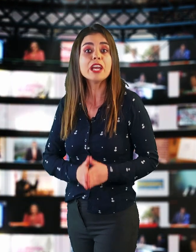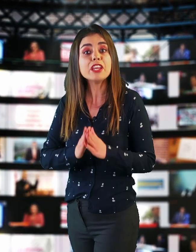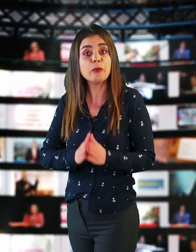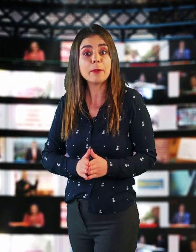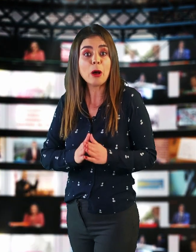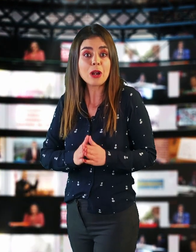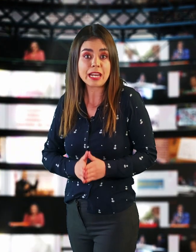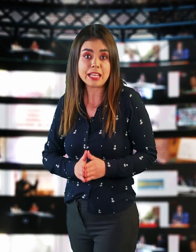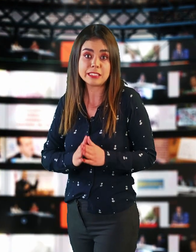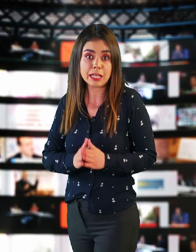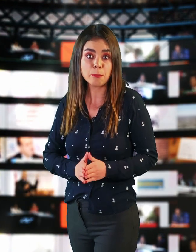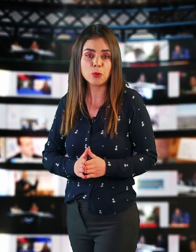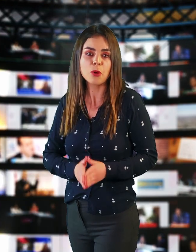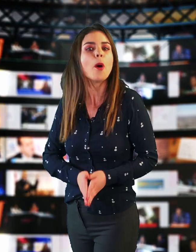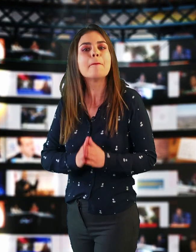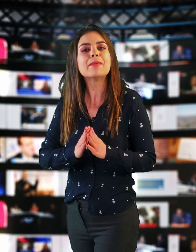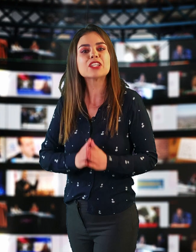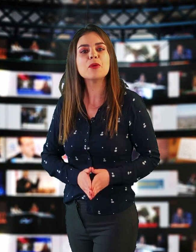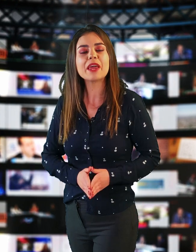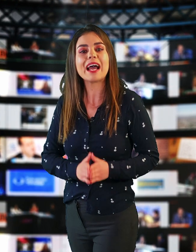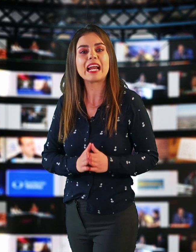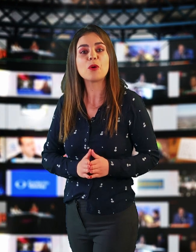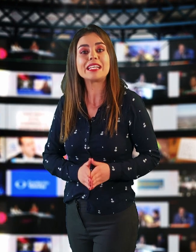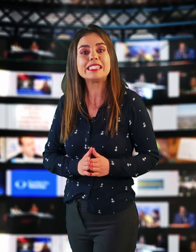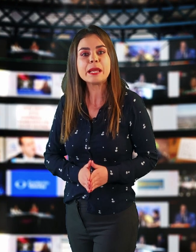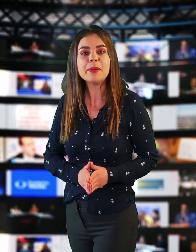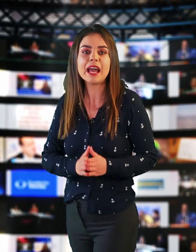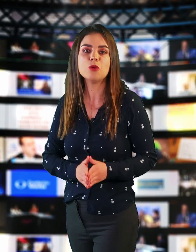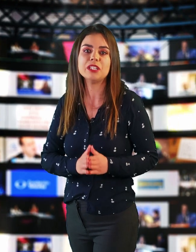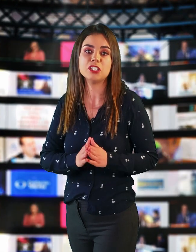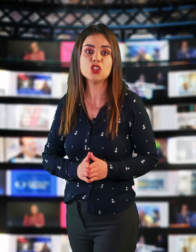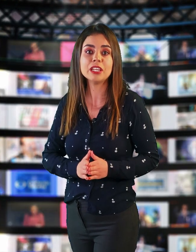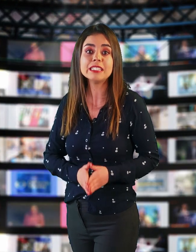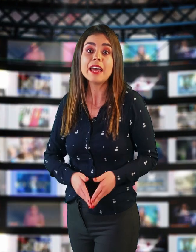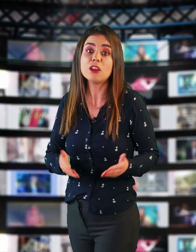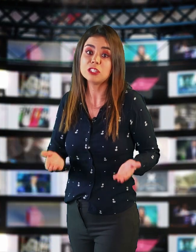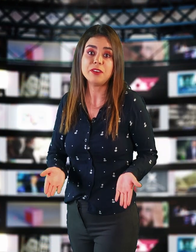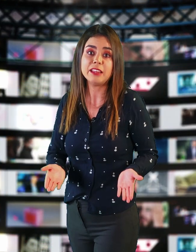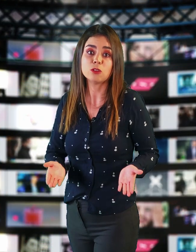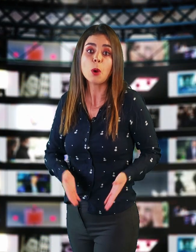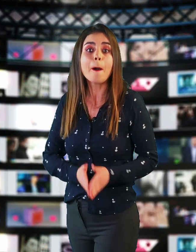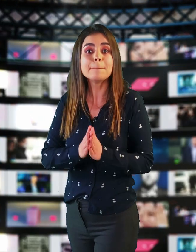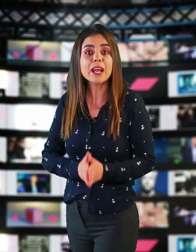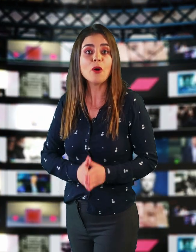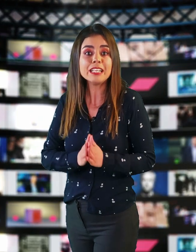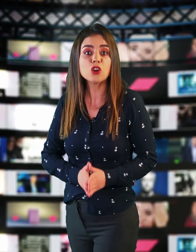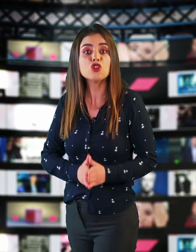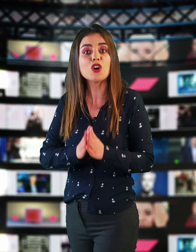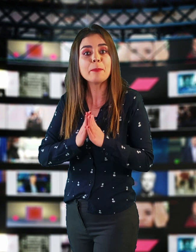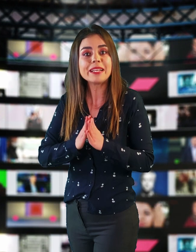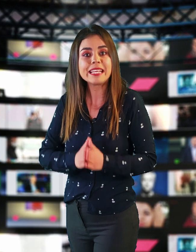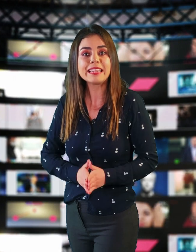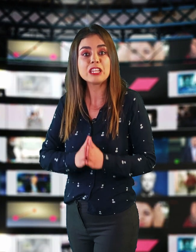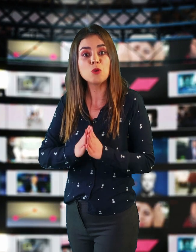Doporto, y fue bajo las leyes de Singapur. Marcelo Ebrard aclaró que siempre hay jurisdicciones de los diferendos, pero eso